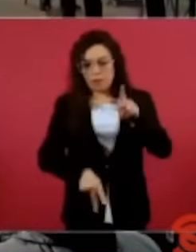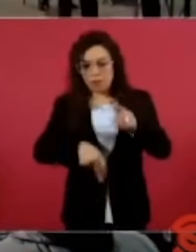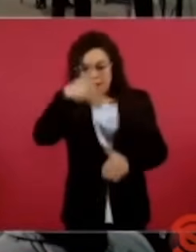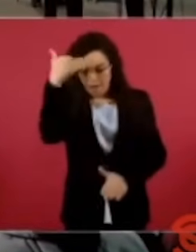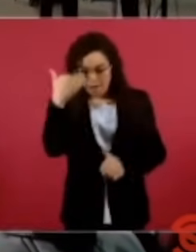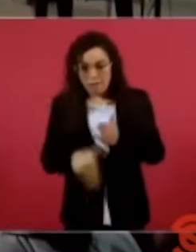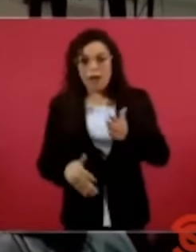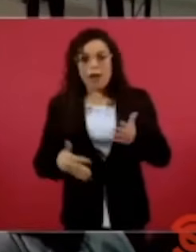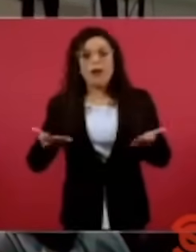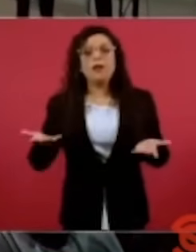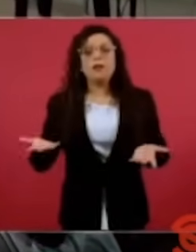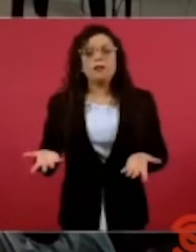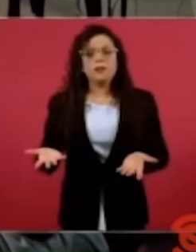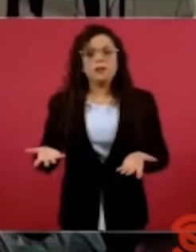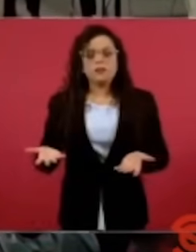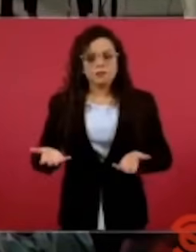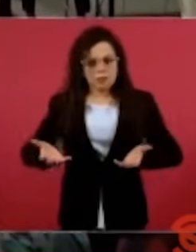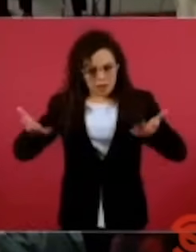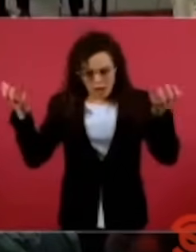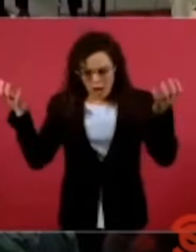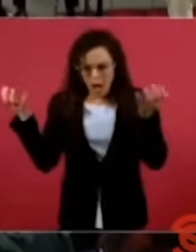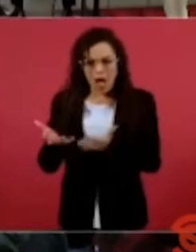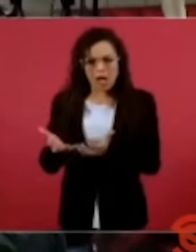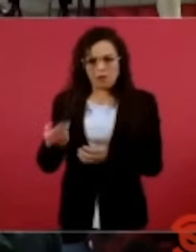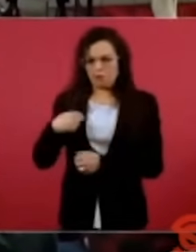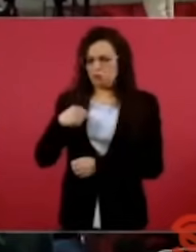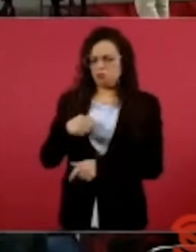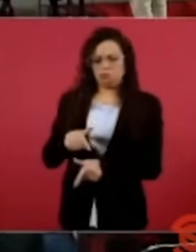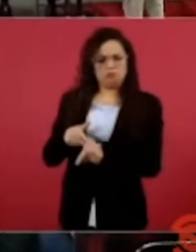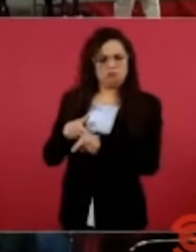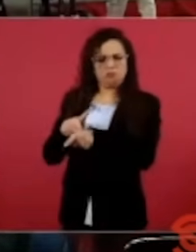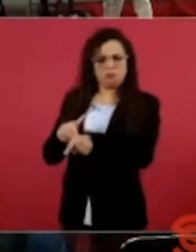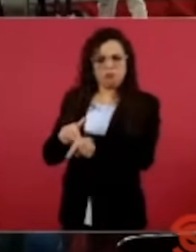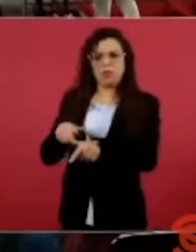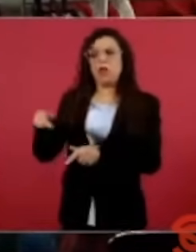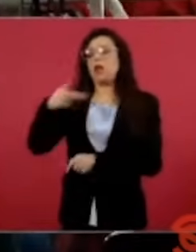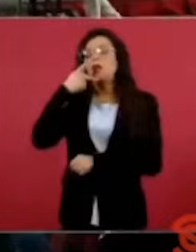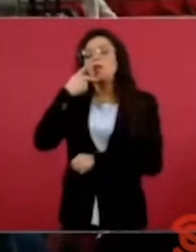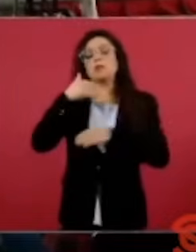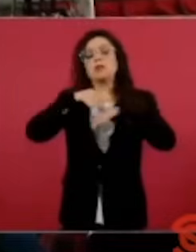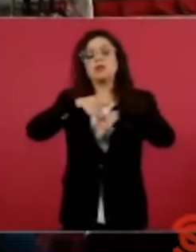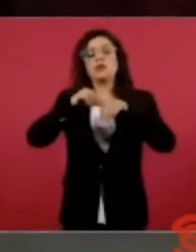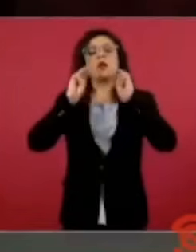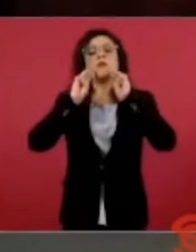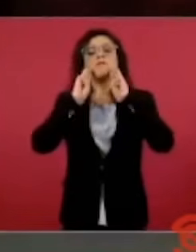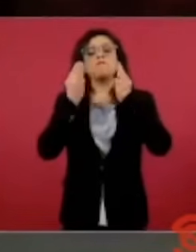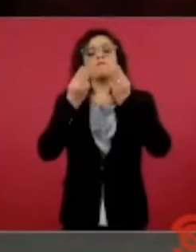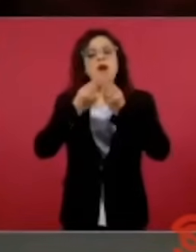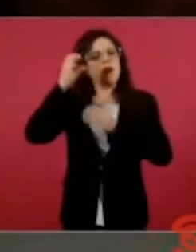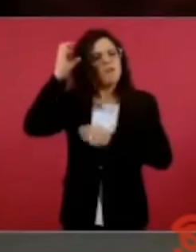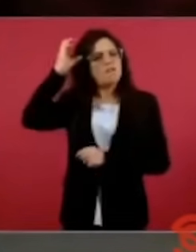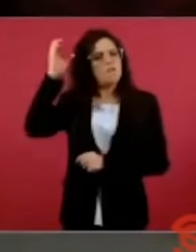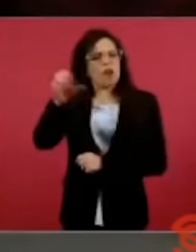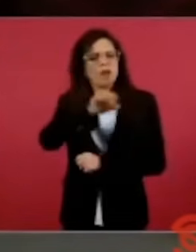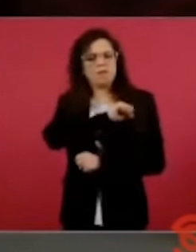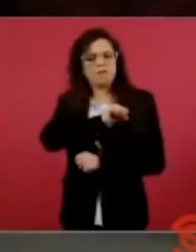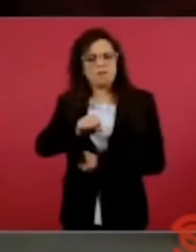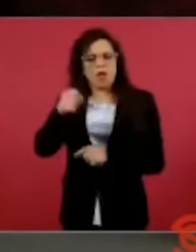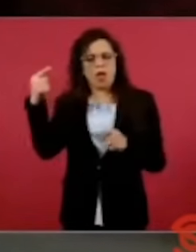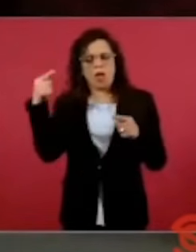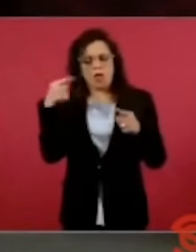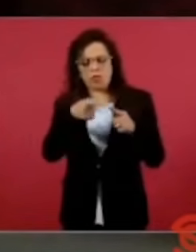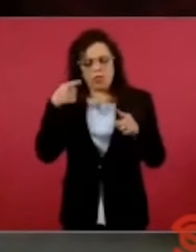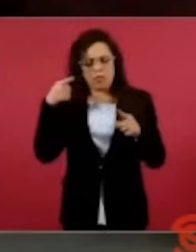también se habla de la delincuencia organizada Pero y esta otra la de